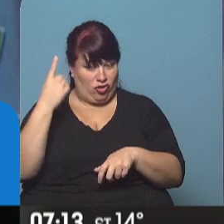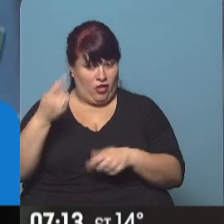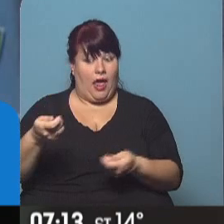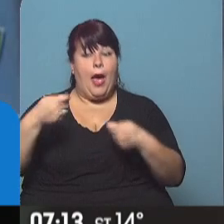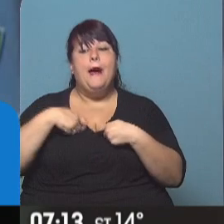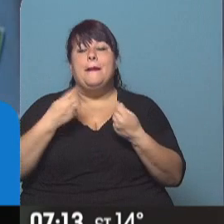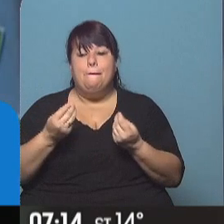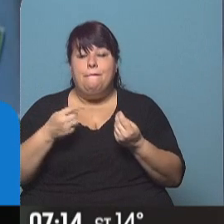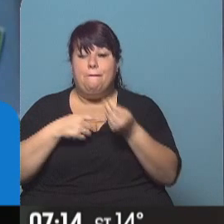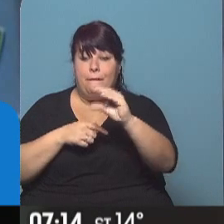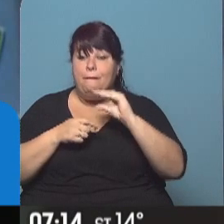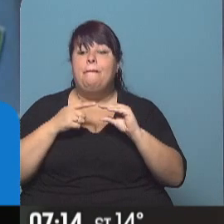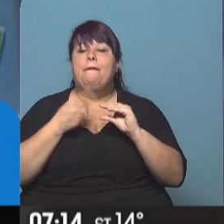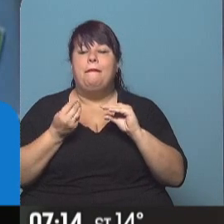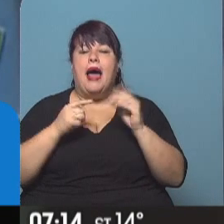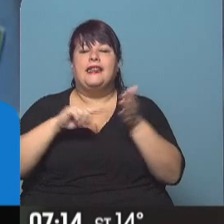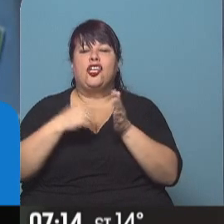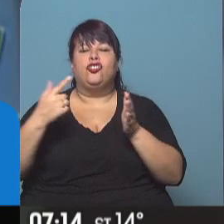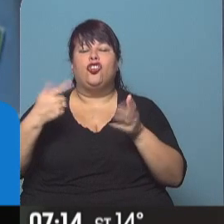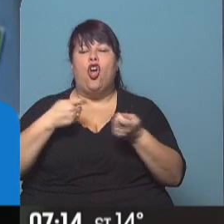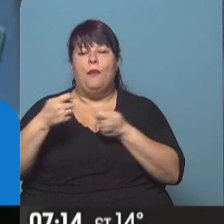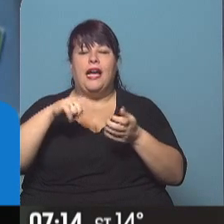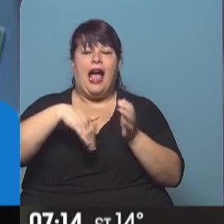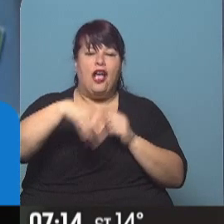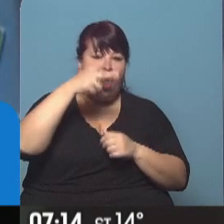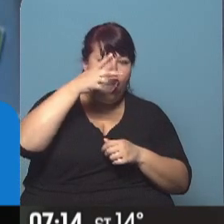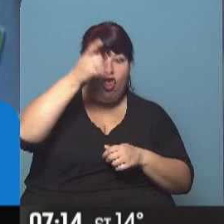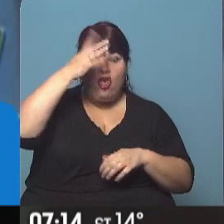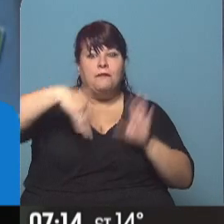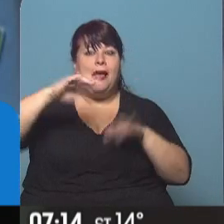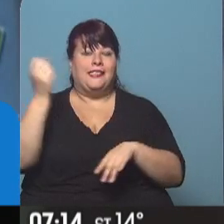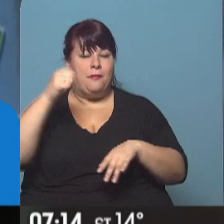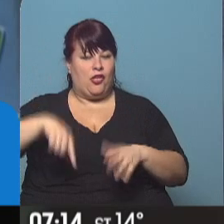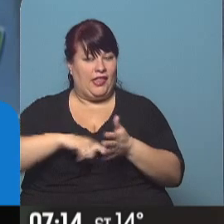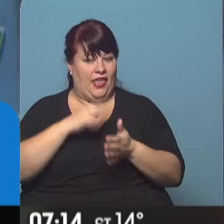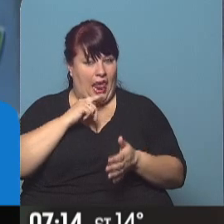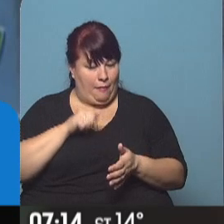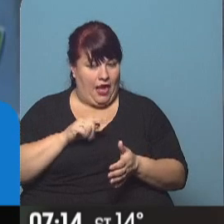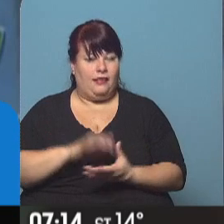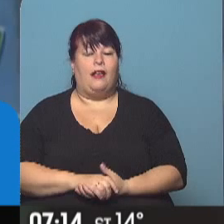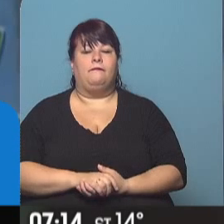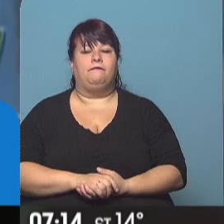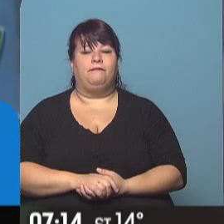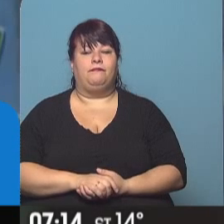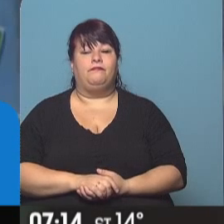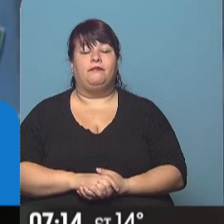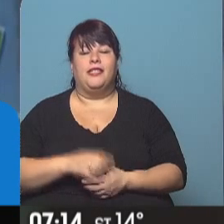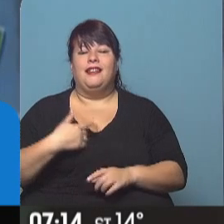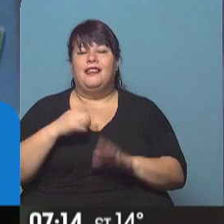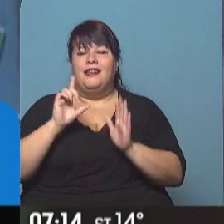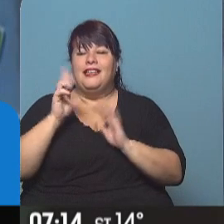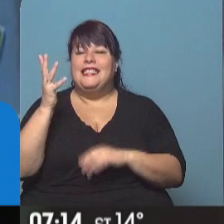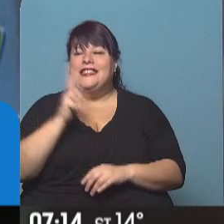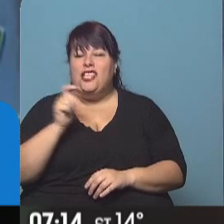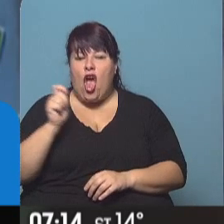para llevar adelante el centro comercial de casi 8 y cancioneros que son los más importantes nuestra ciudad y tardamos cinco